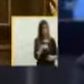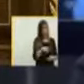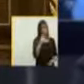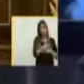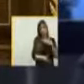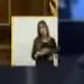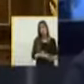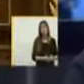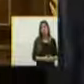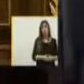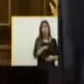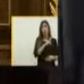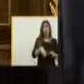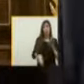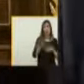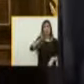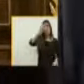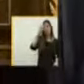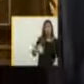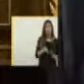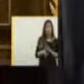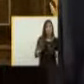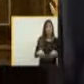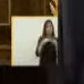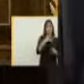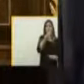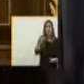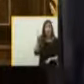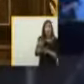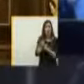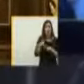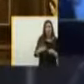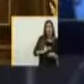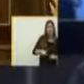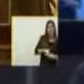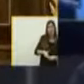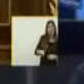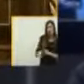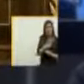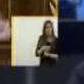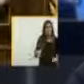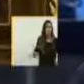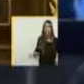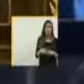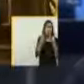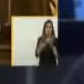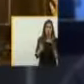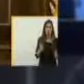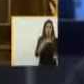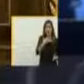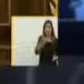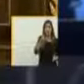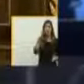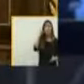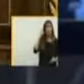de Sánchez, que es exactamente esta que quiero explicar. Sánchez acepta la propuesta de investidura del rey con la